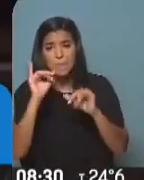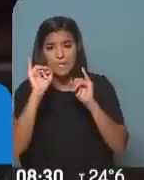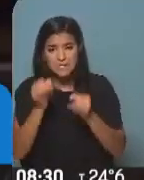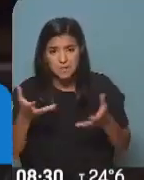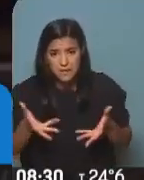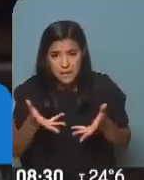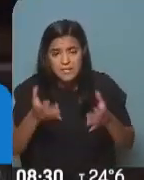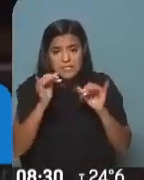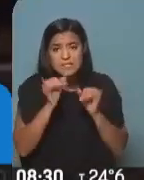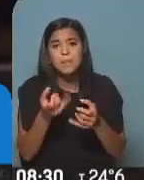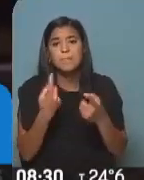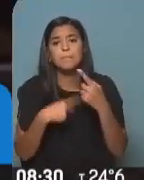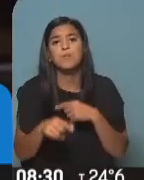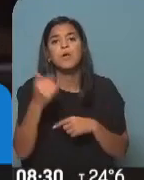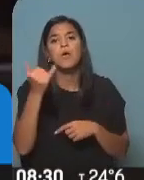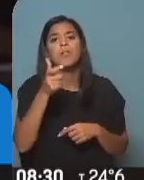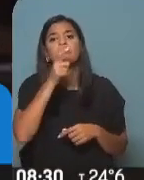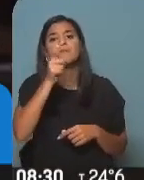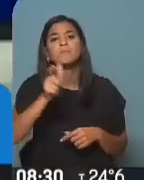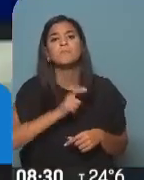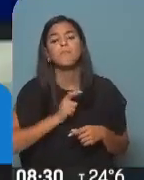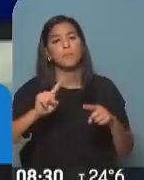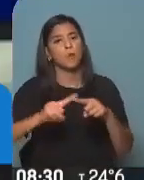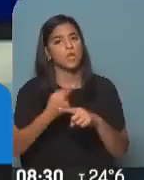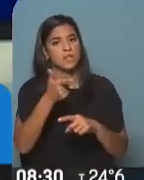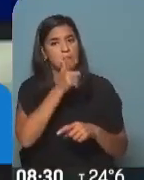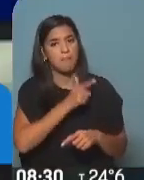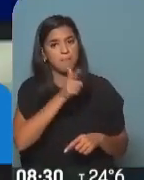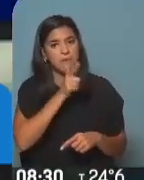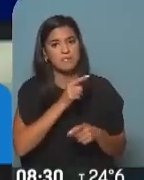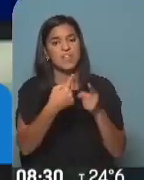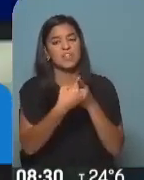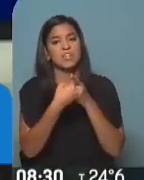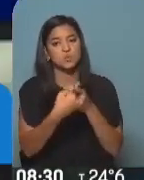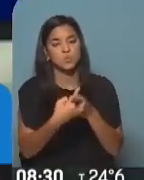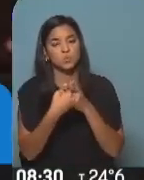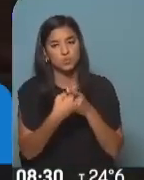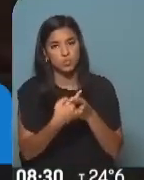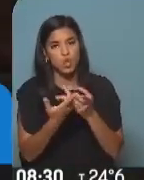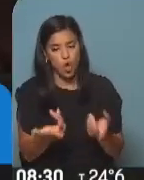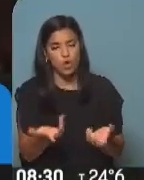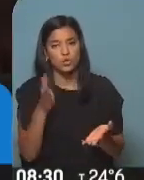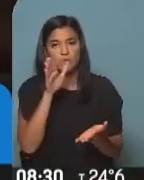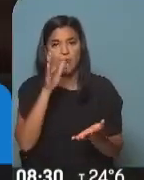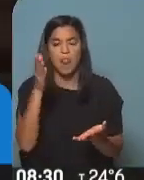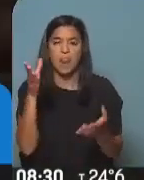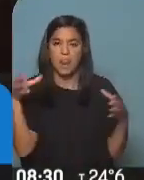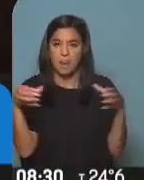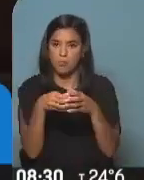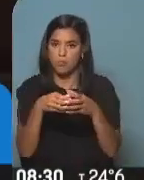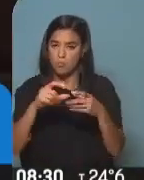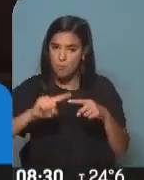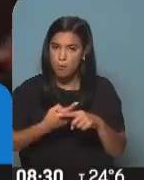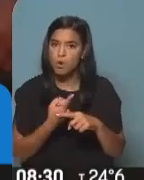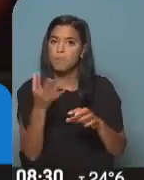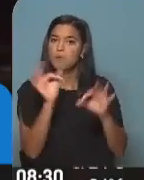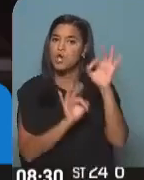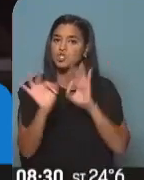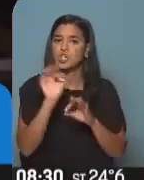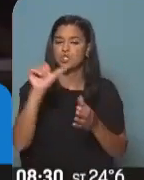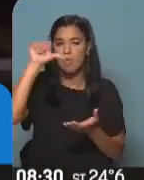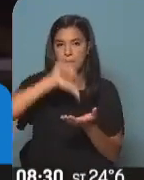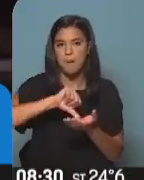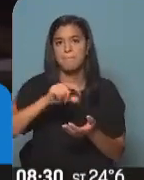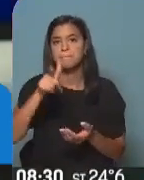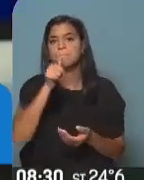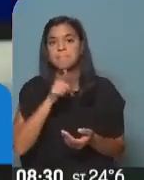eso, pero tiene que haber una respuesta de la clase política, me parece. Acá tiene que haber una discusión de fondo de la clase política, de un proyecto de país, que es lo que